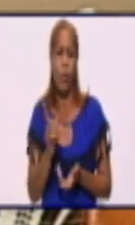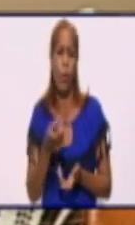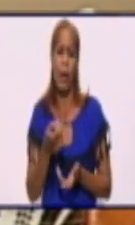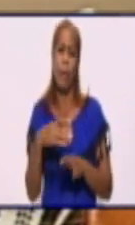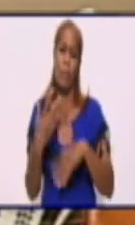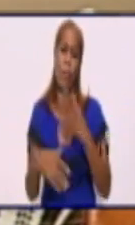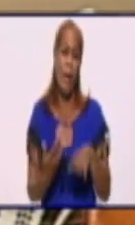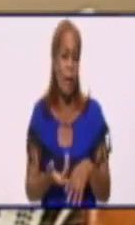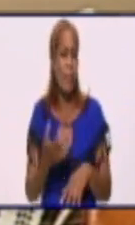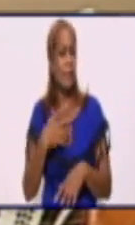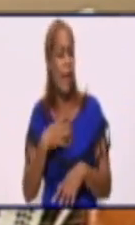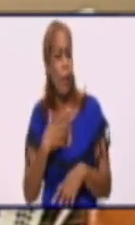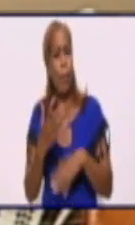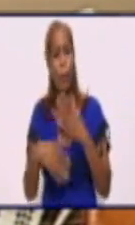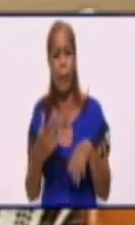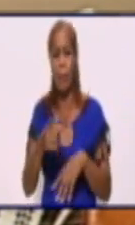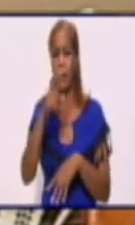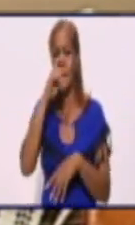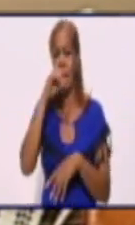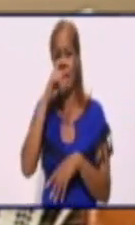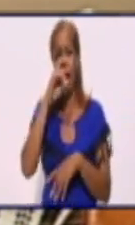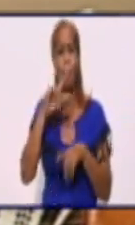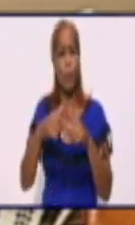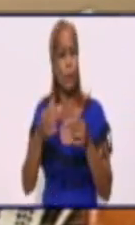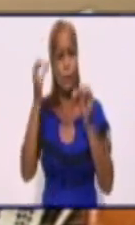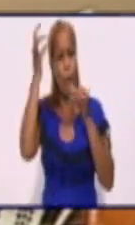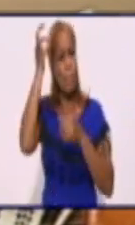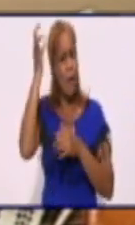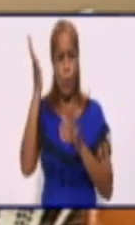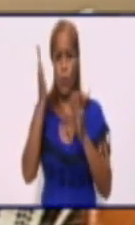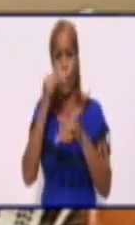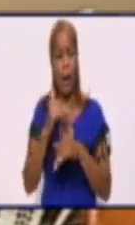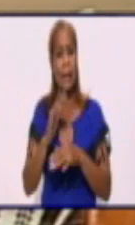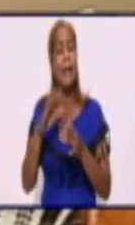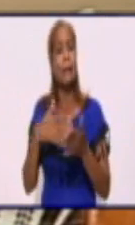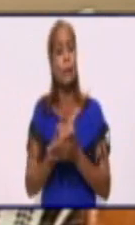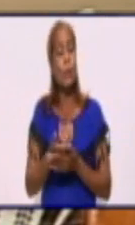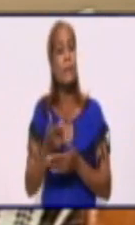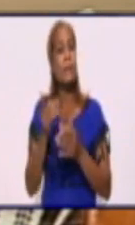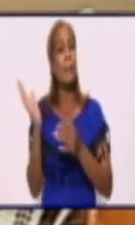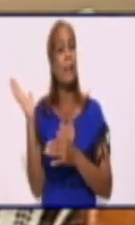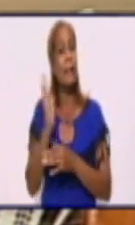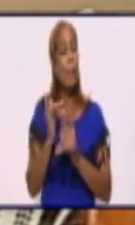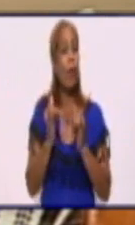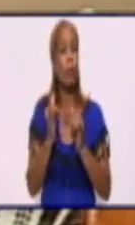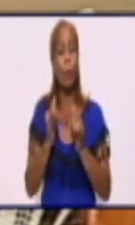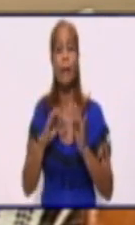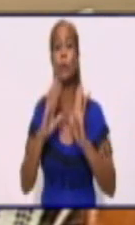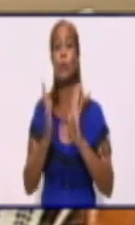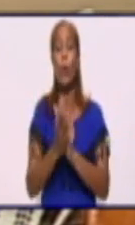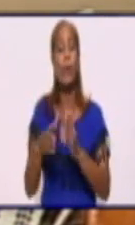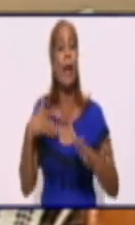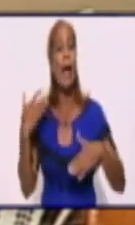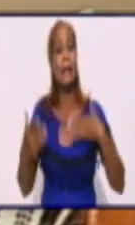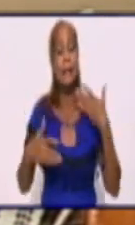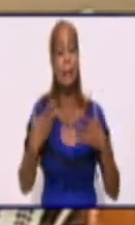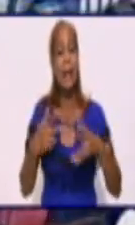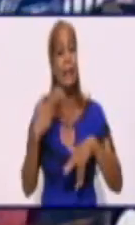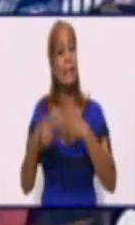Ah, ya. Y nosotros venimos a promocionar todas las actividades del Consejo Provincial de Artes